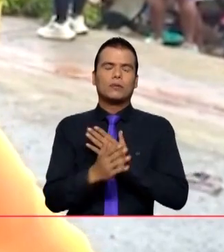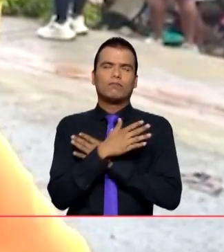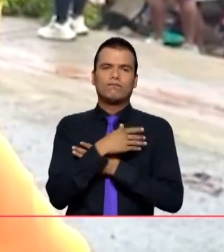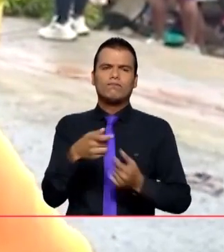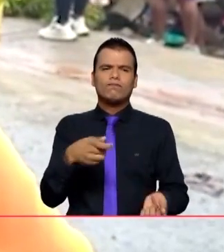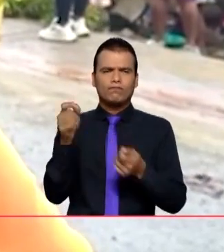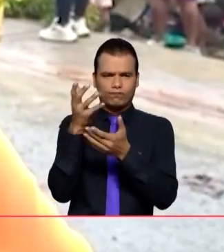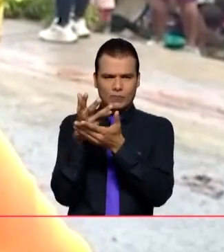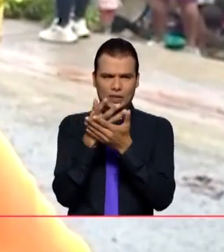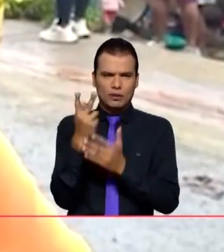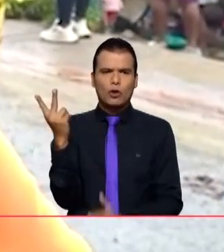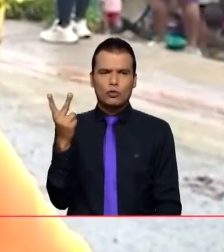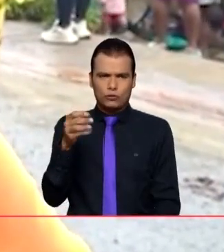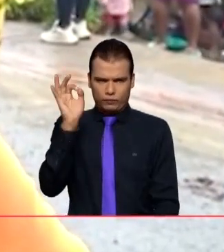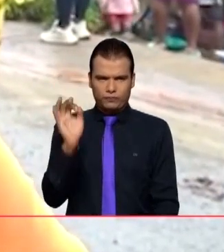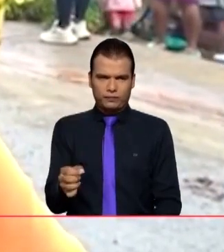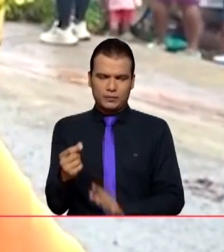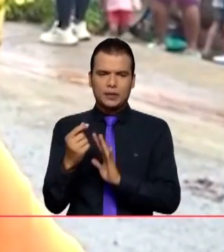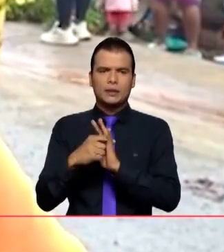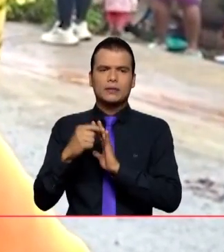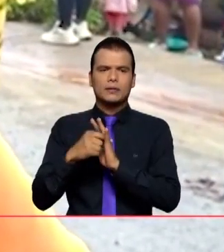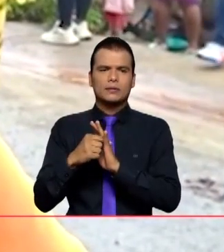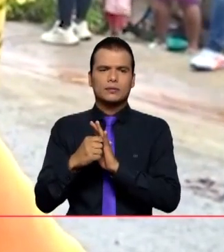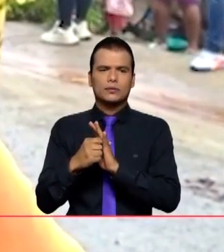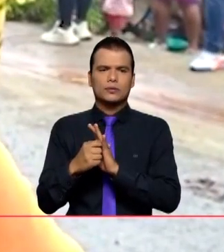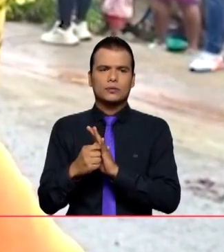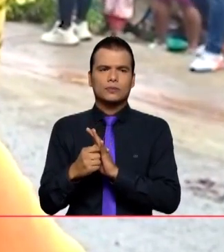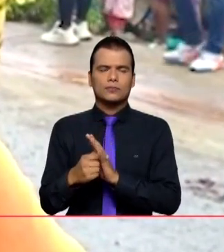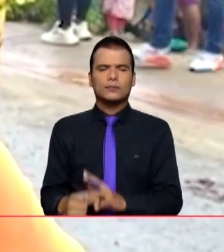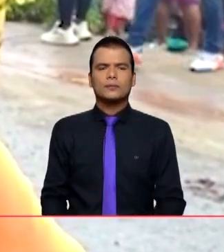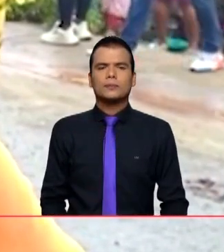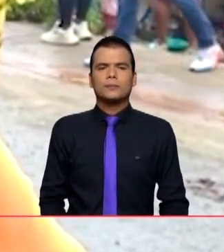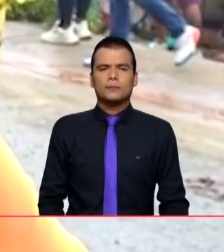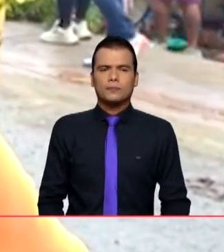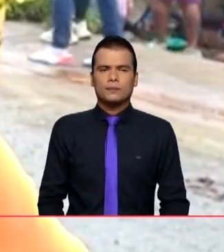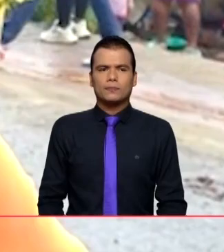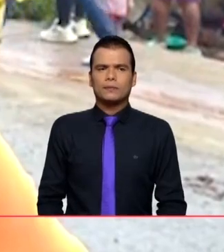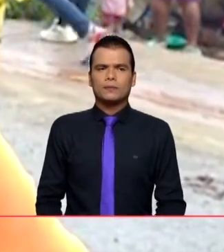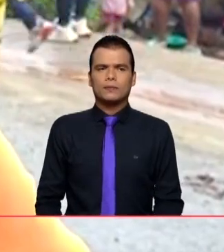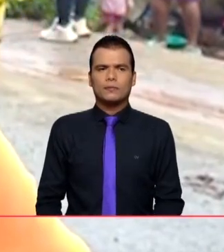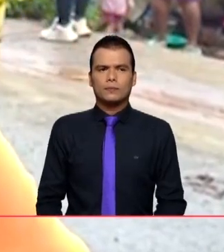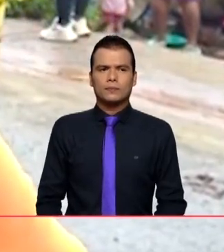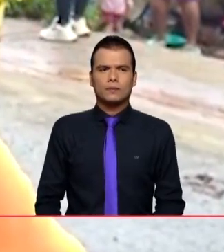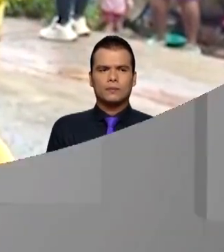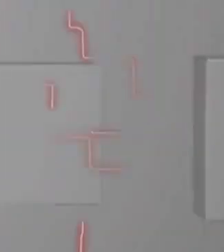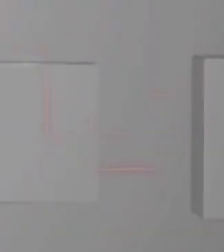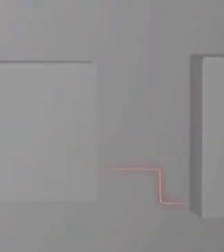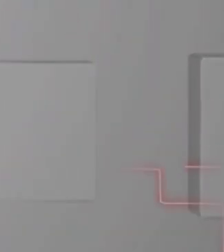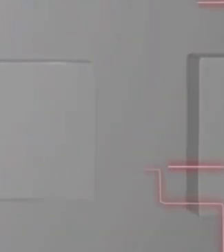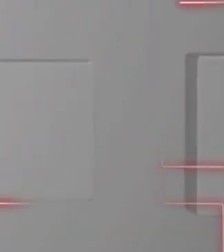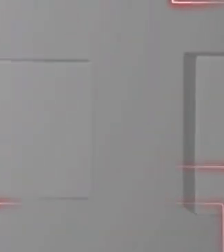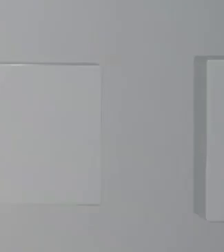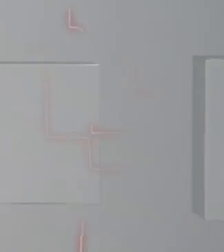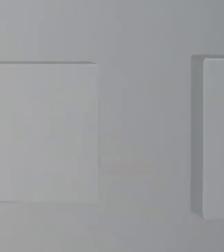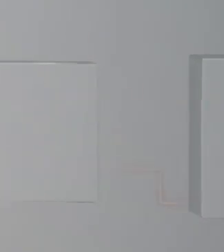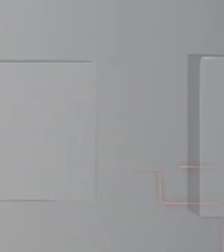Era una pareja de esposos supuestamente y vamos a hacer el traslado inmediatamente con los medios disponibles.